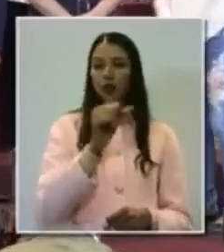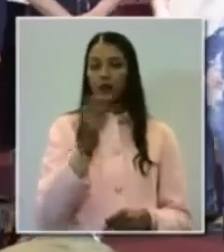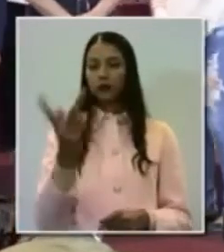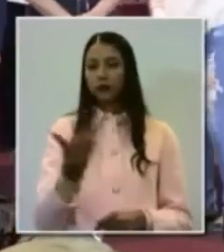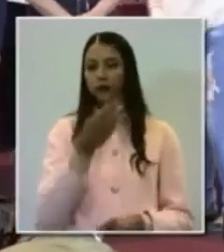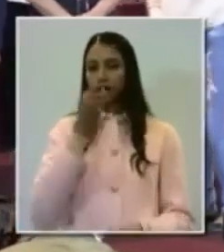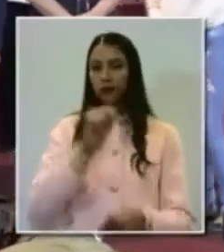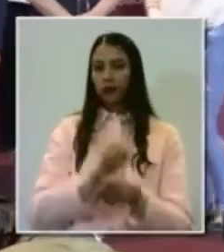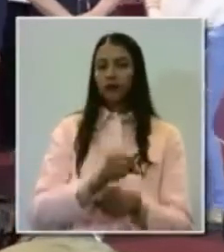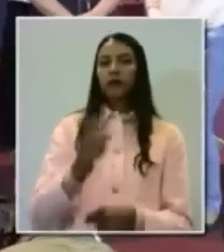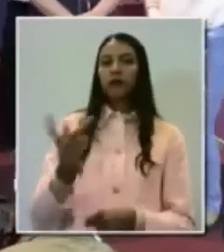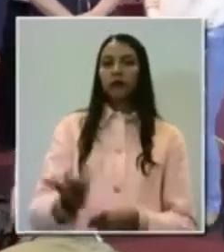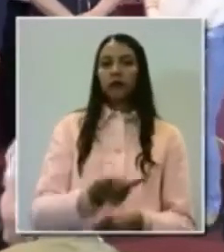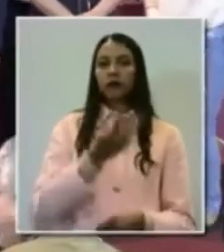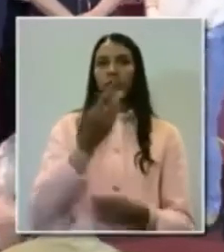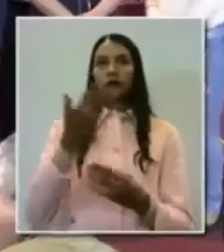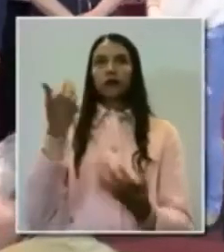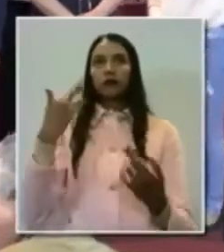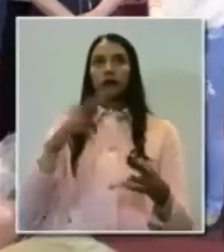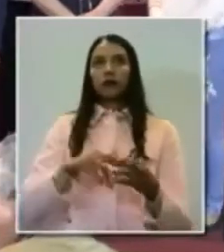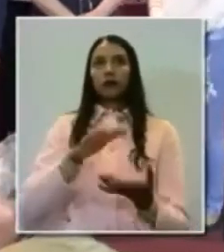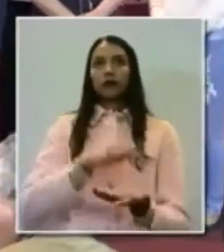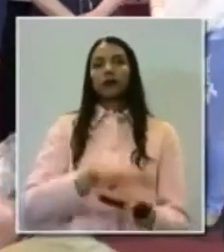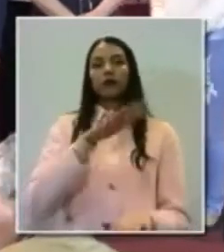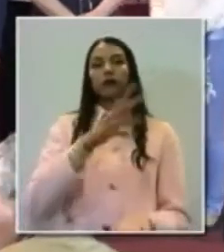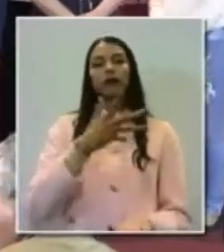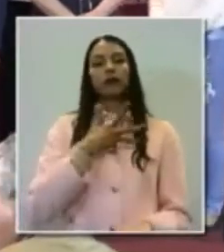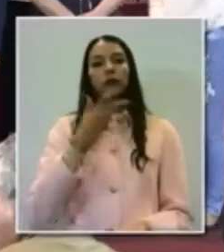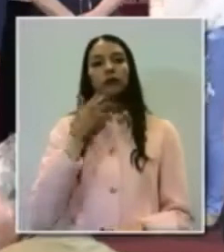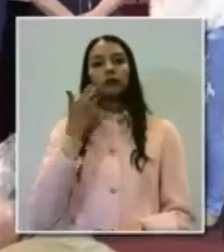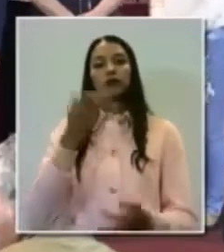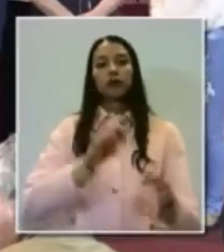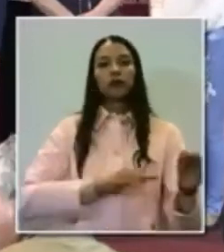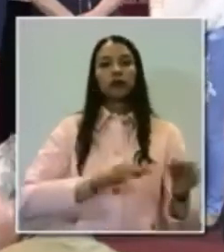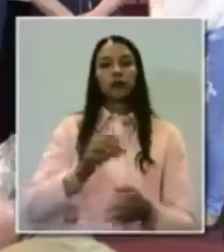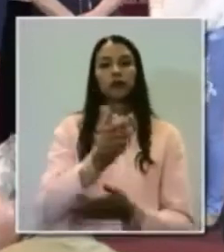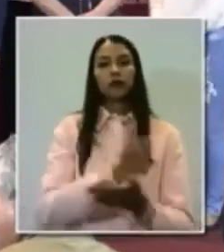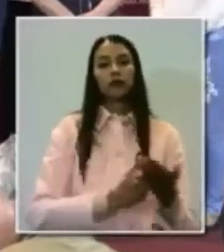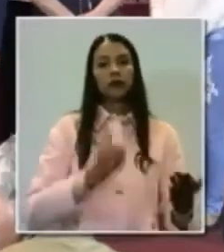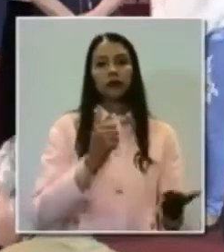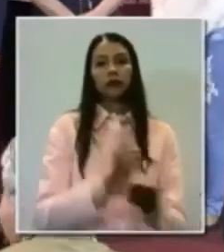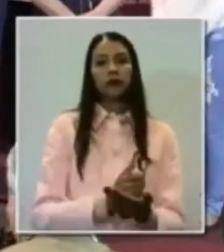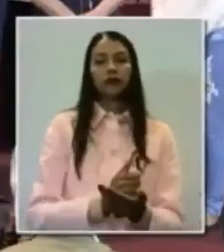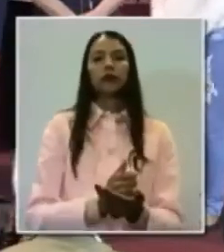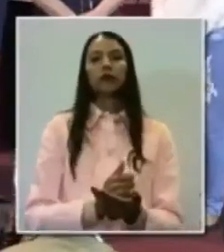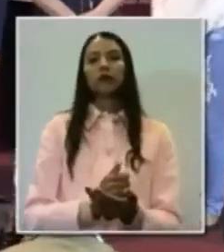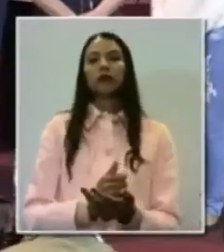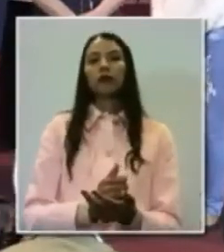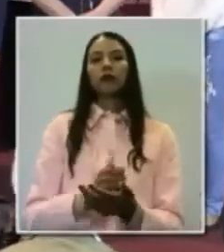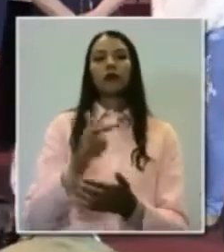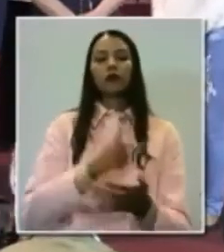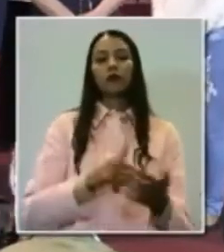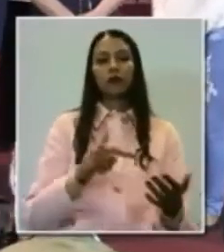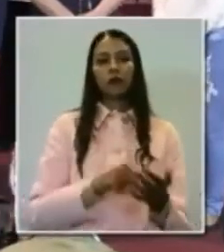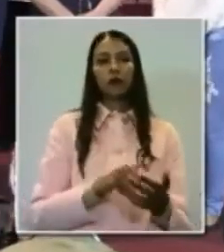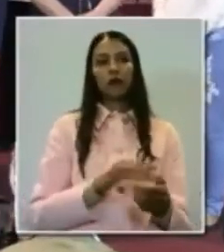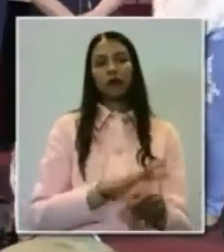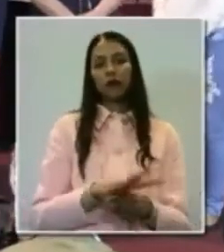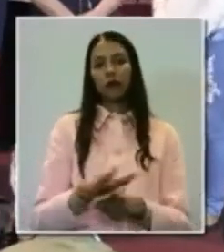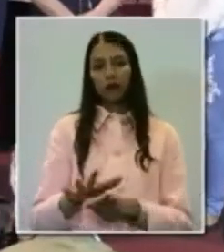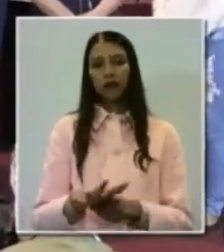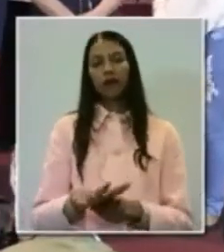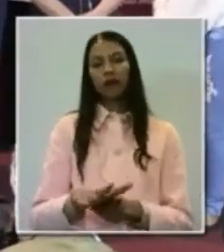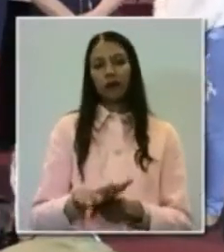nos comentaba al principio que los maestros en su mayoría quieren estar trabajando en ciudades o zonas más urbanas. ¿Cuál sería la